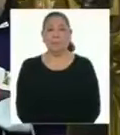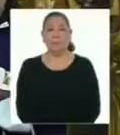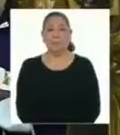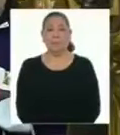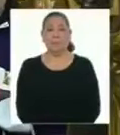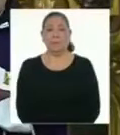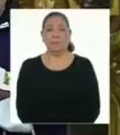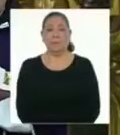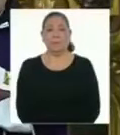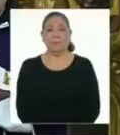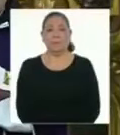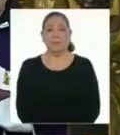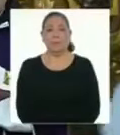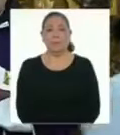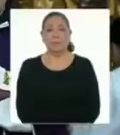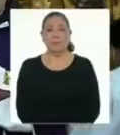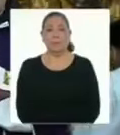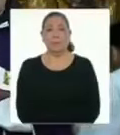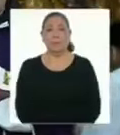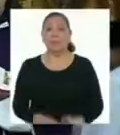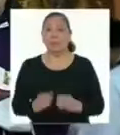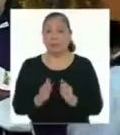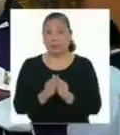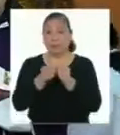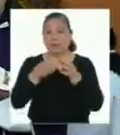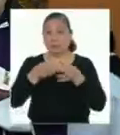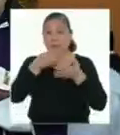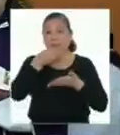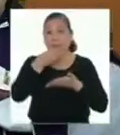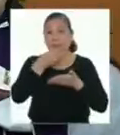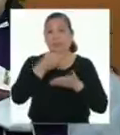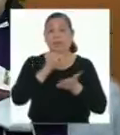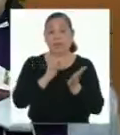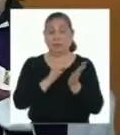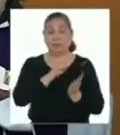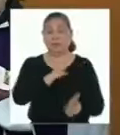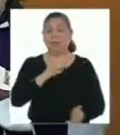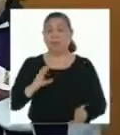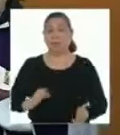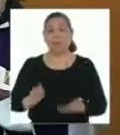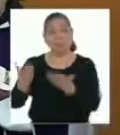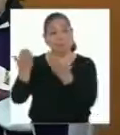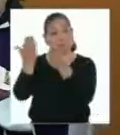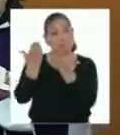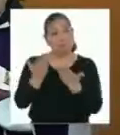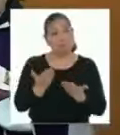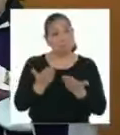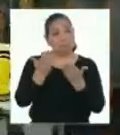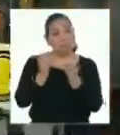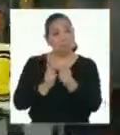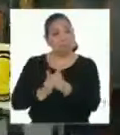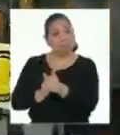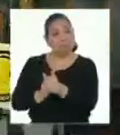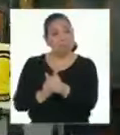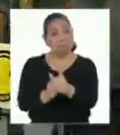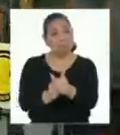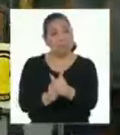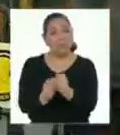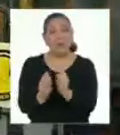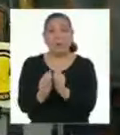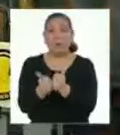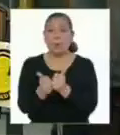En la Eucaristía reconocemos a Cristo. que nos invita a seguirle y que se nos da